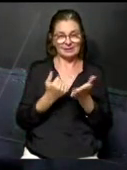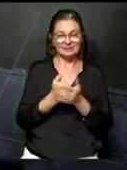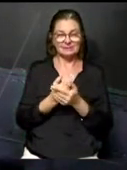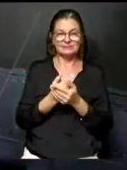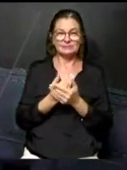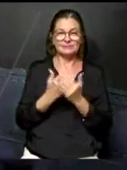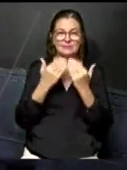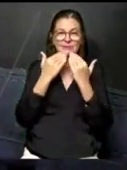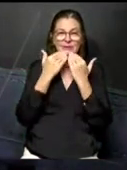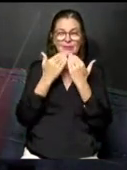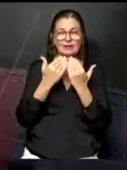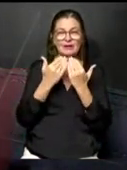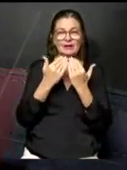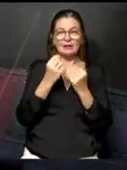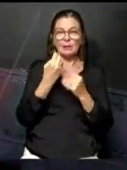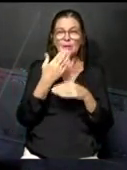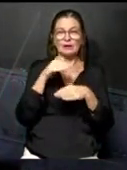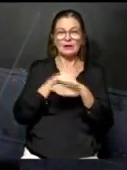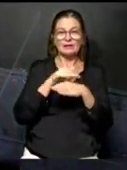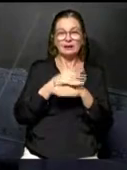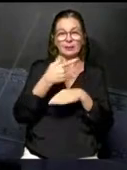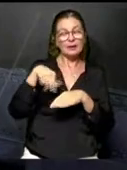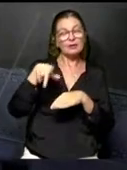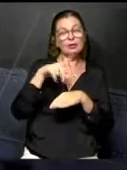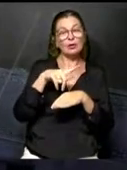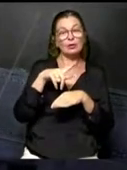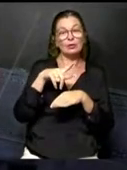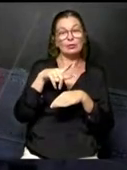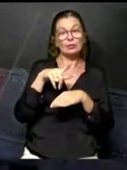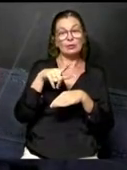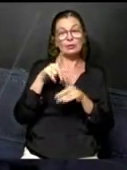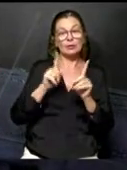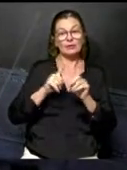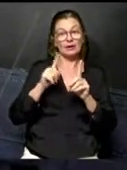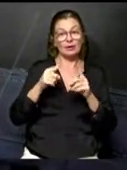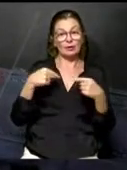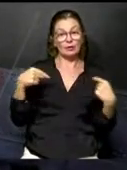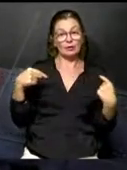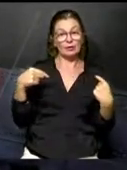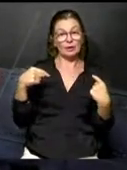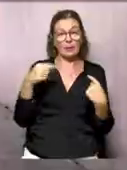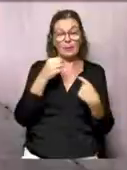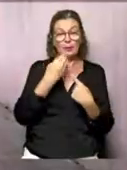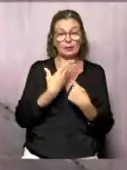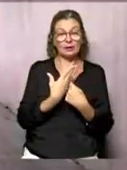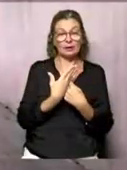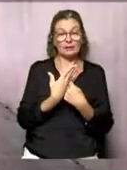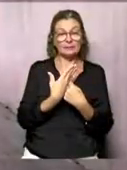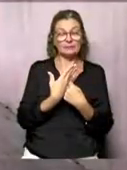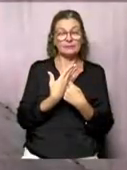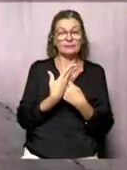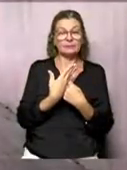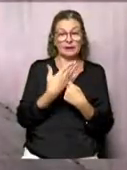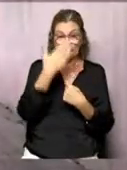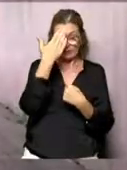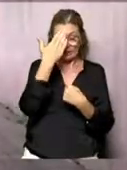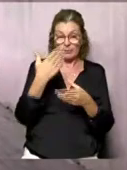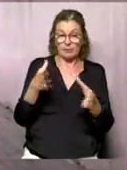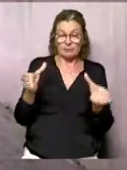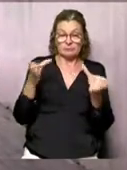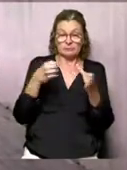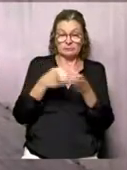Muchas gracias, Josema. Buenas tardes para ti también. Bueno, vamos a tener novedades porque el plenario del Frente